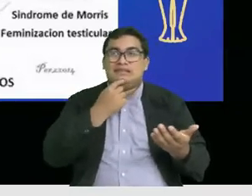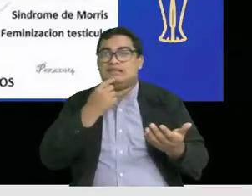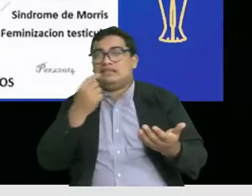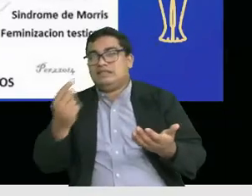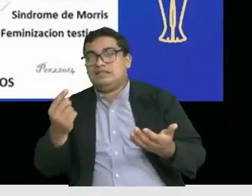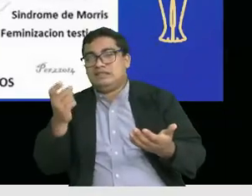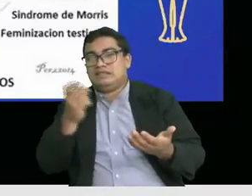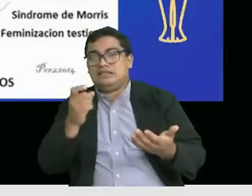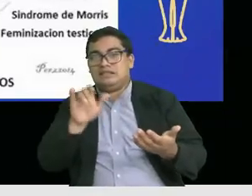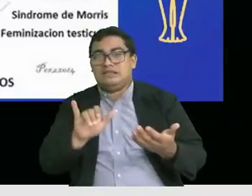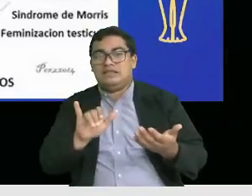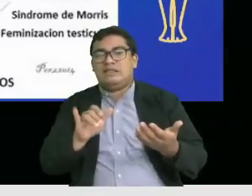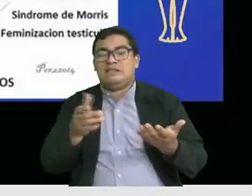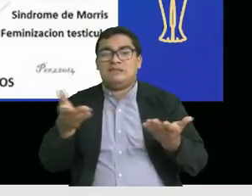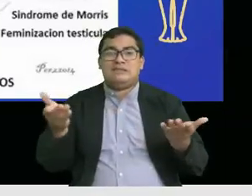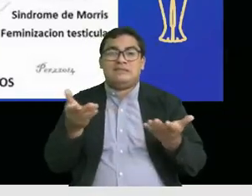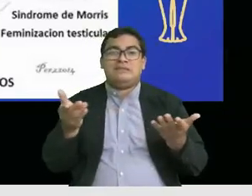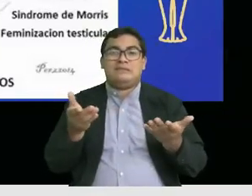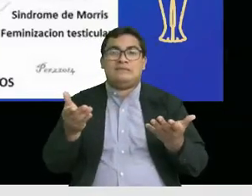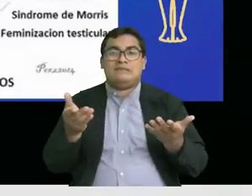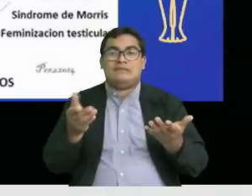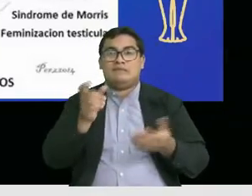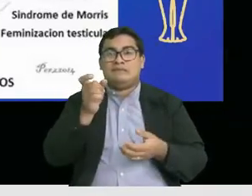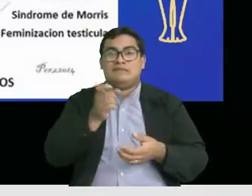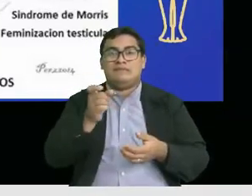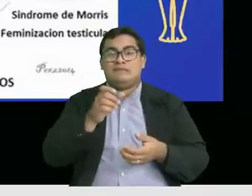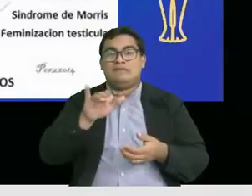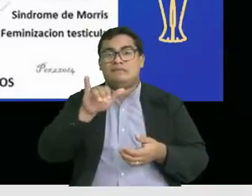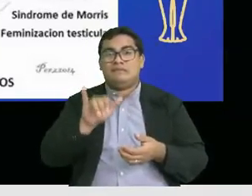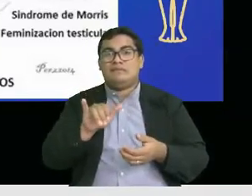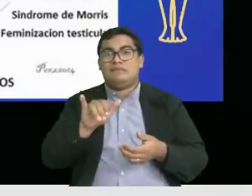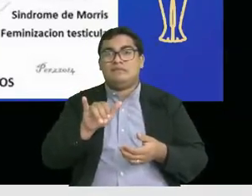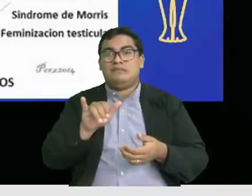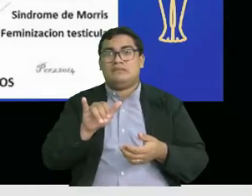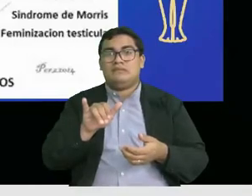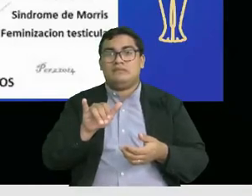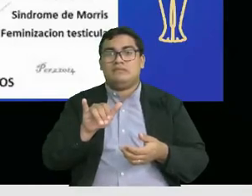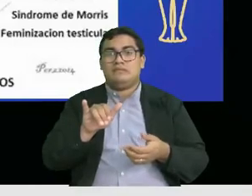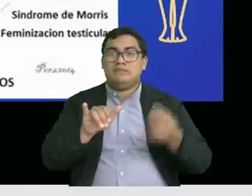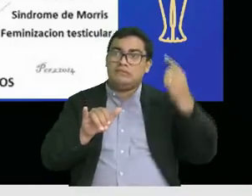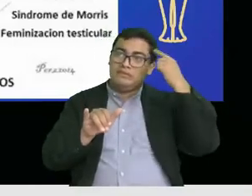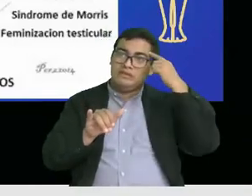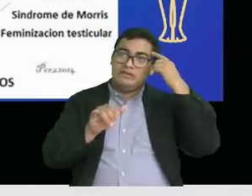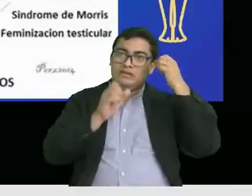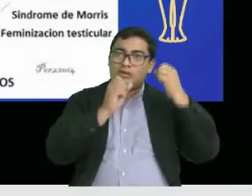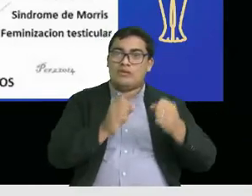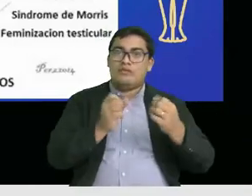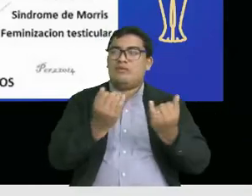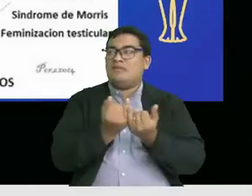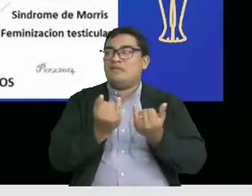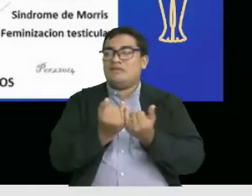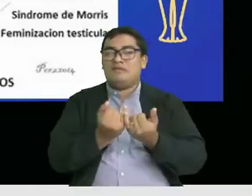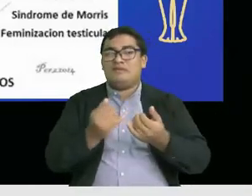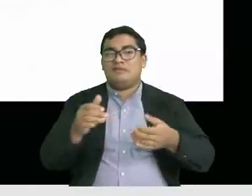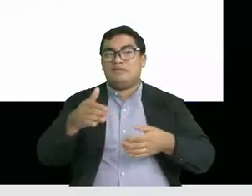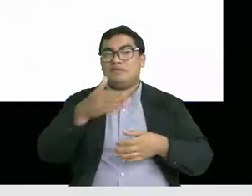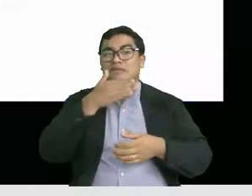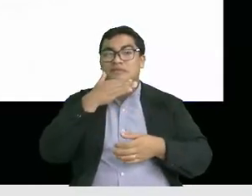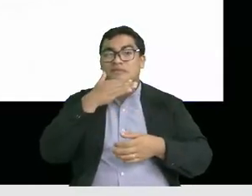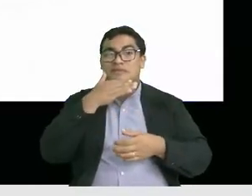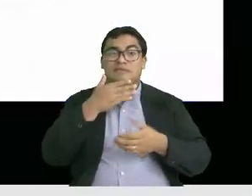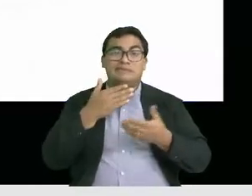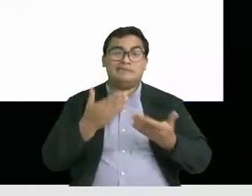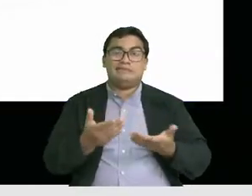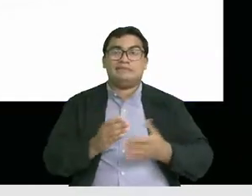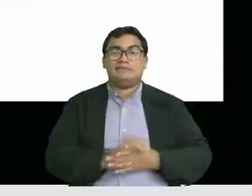XY? El que es XY también me va a decir, hey, estoy con un hombre. Sí. Es una situación incómoda,